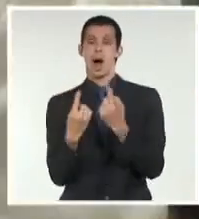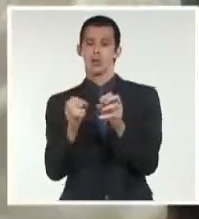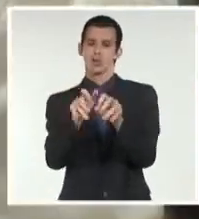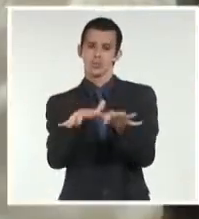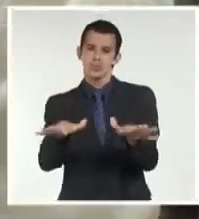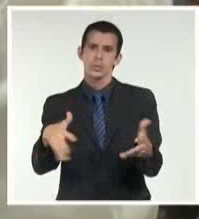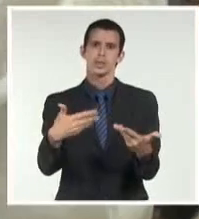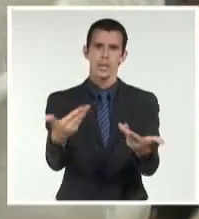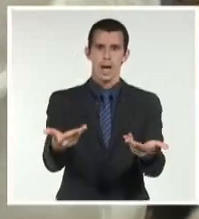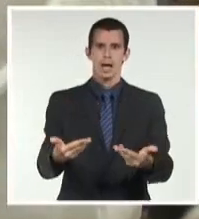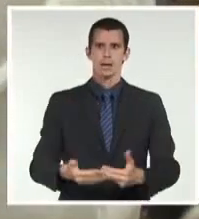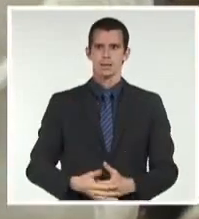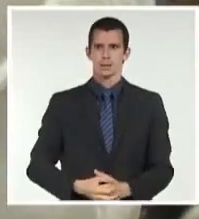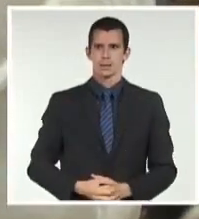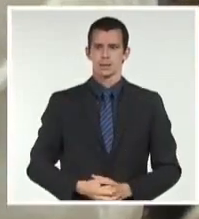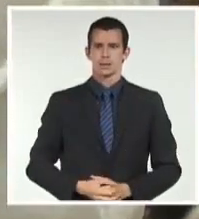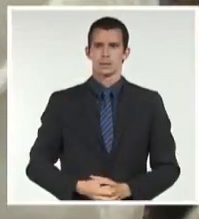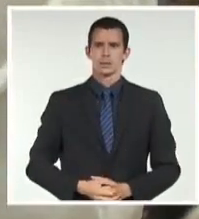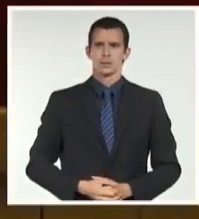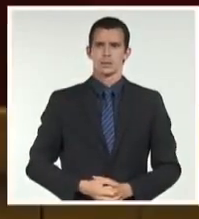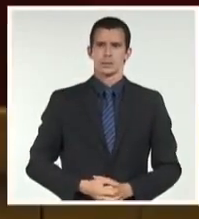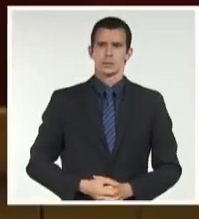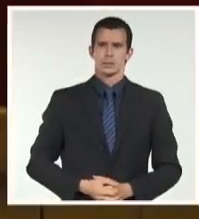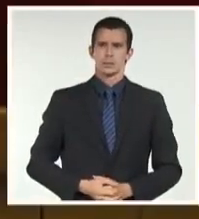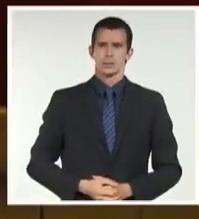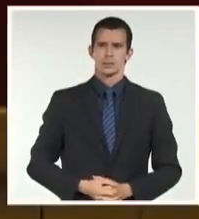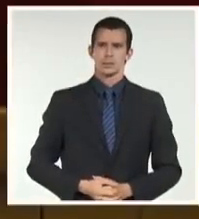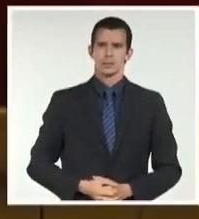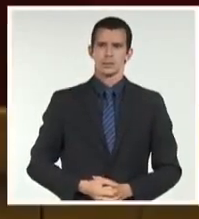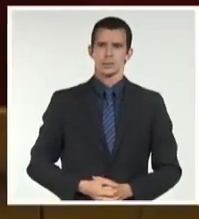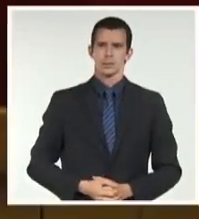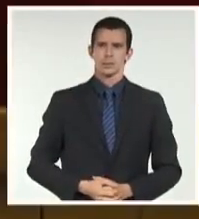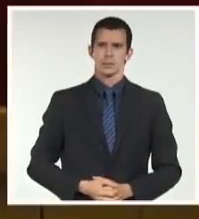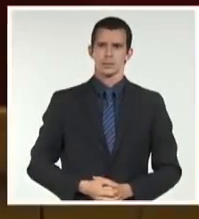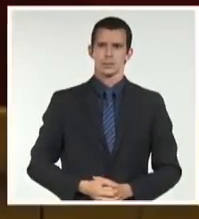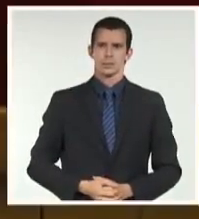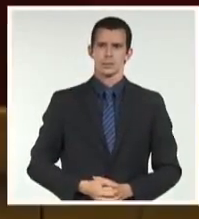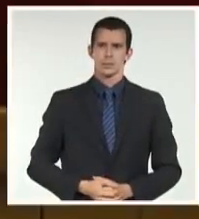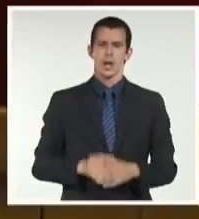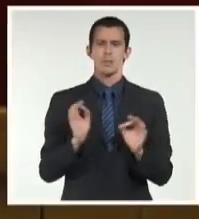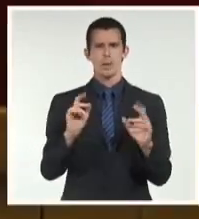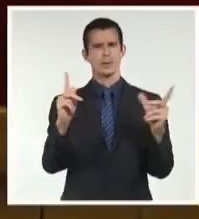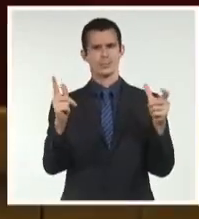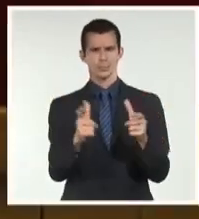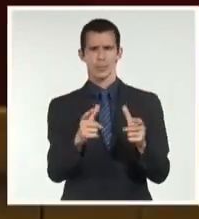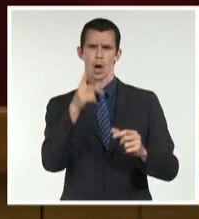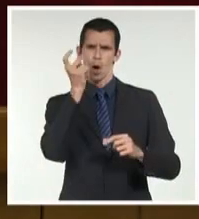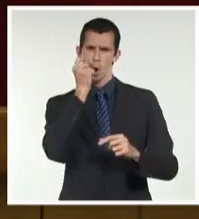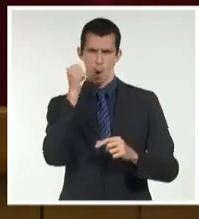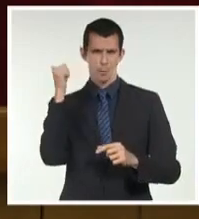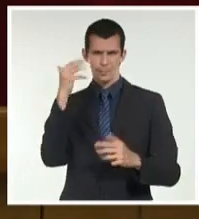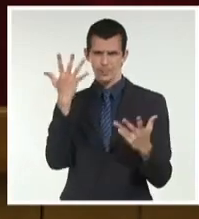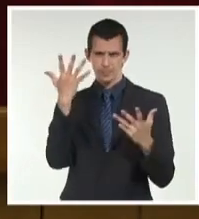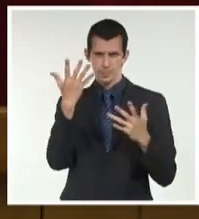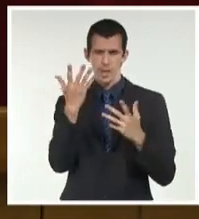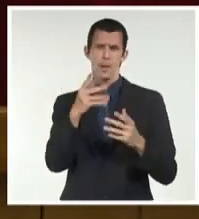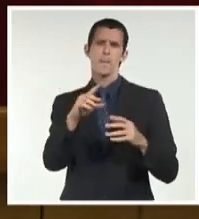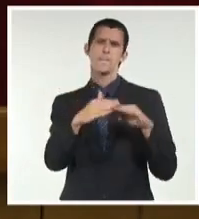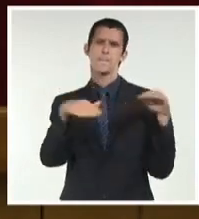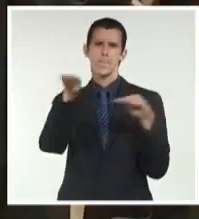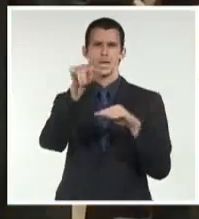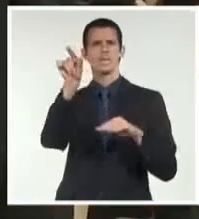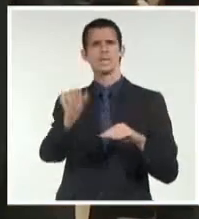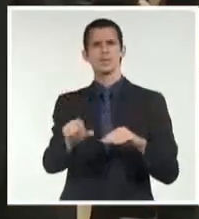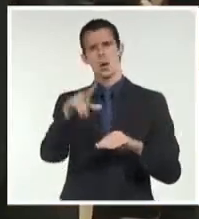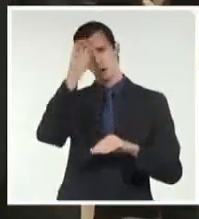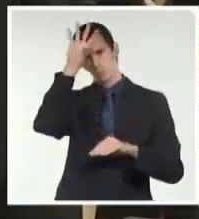servir mejor. En la propia sesión, el ministro de Energía y Minas, Libán Arronte Cruz, expuso la estrategia